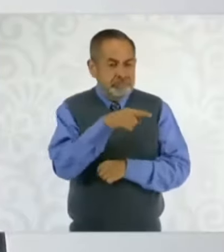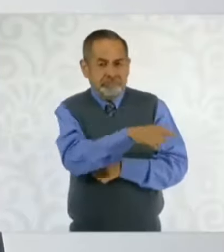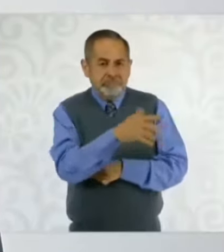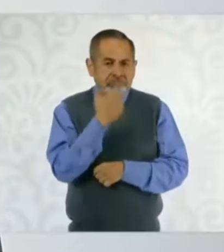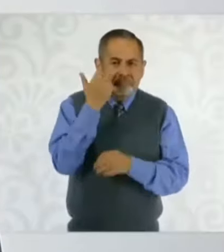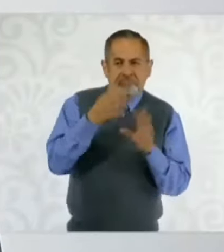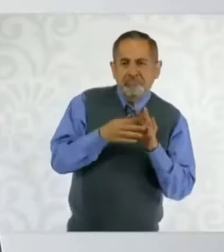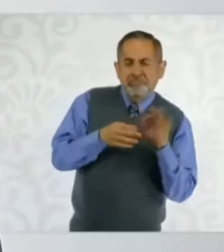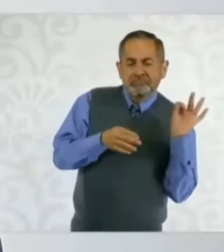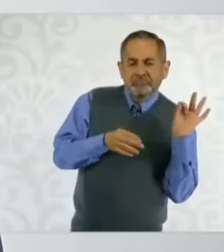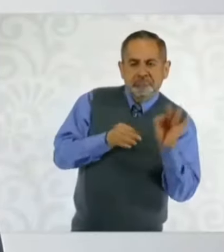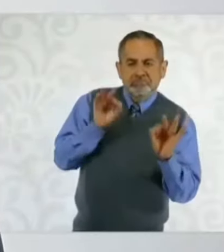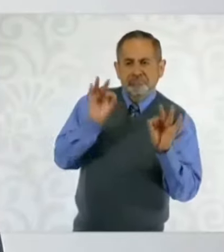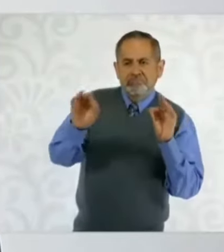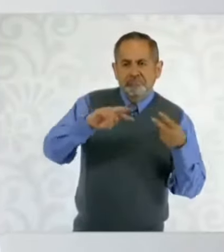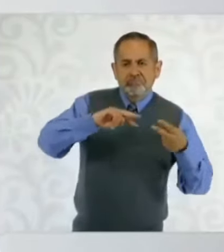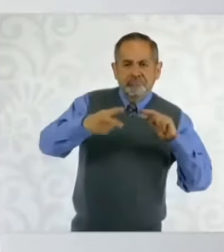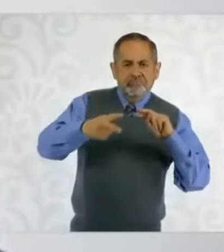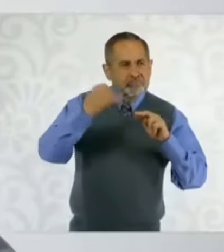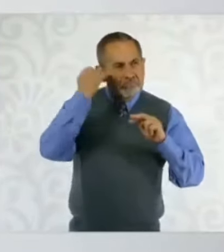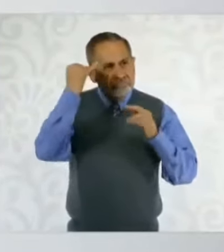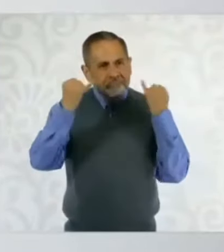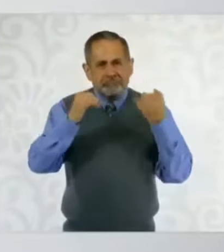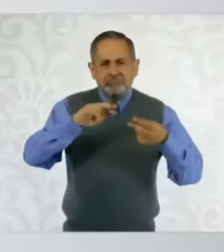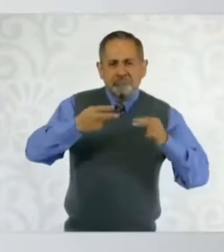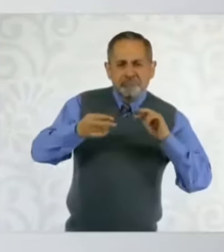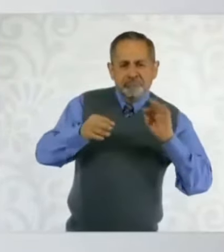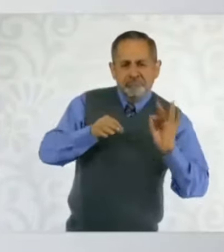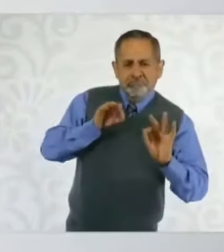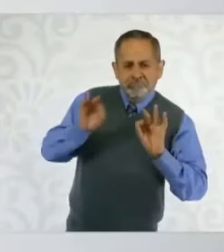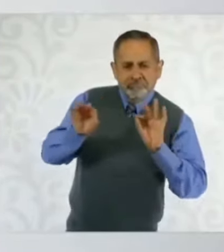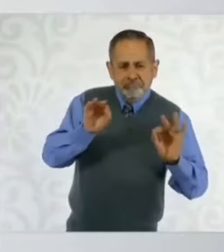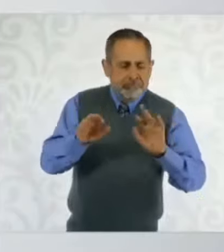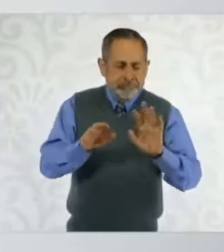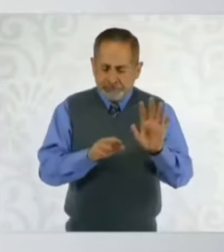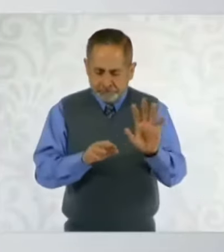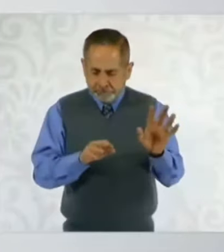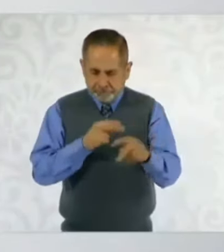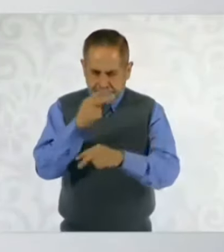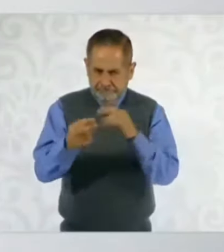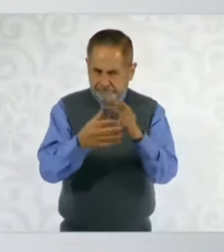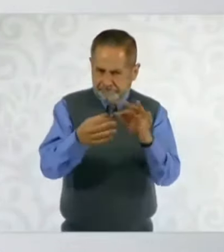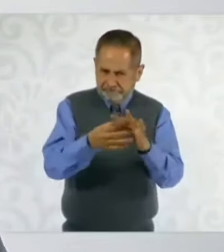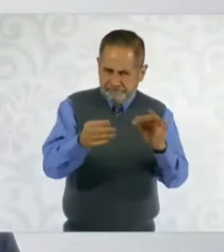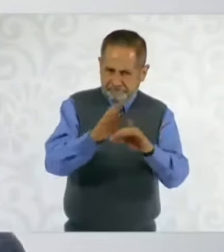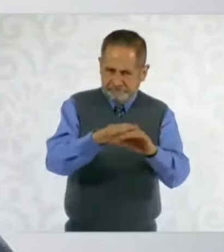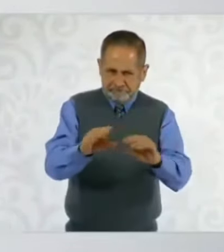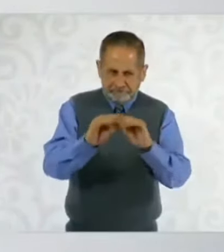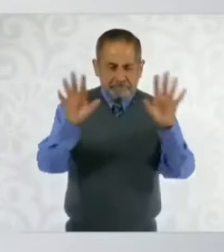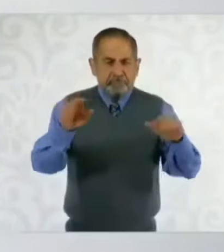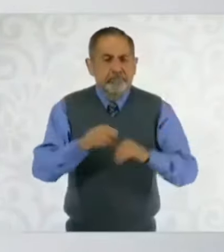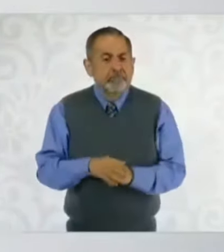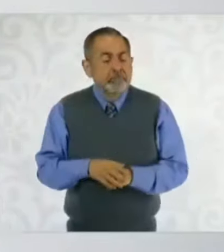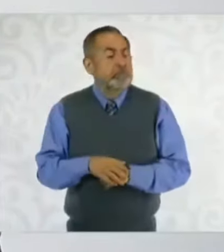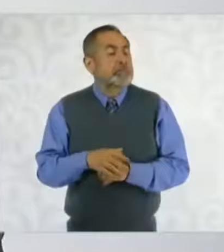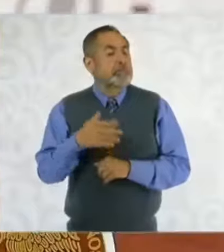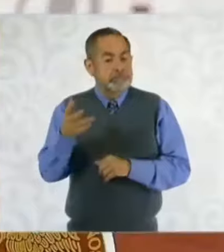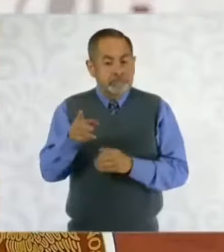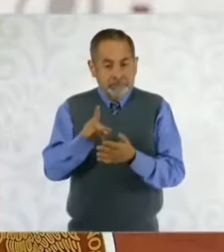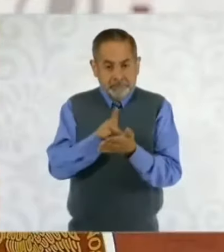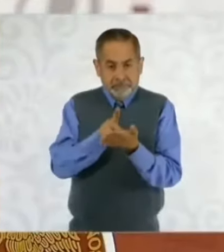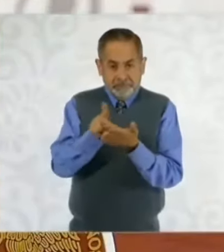a distorsiones de carácter ideológico. Y esta noción fundamental del derecho constitucional